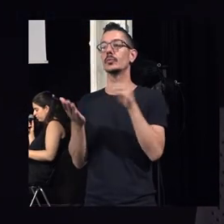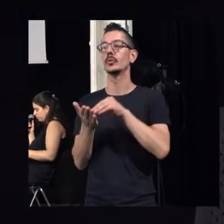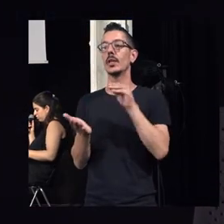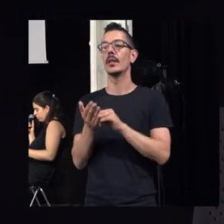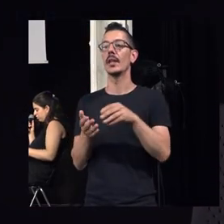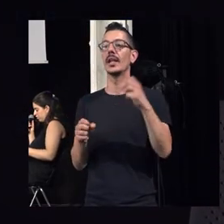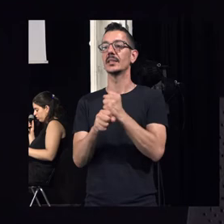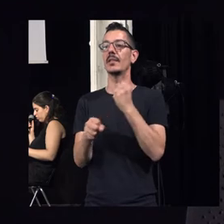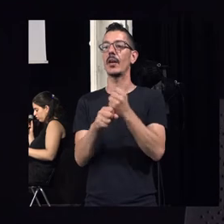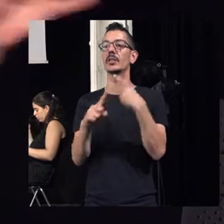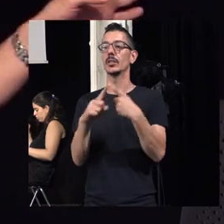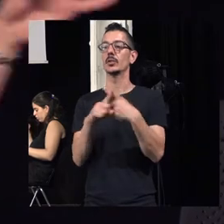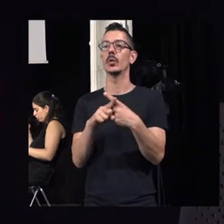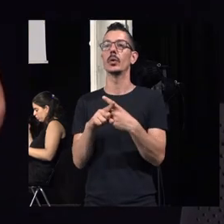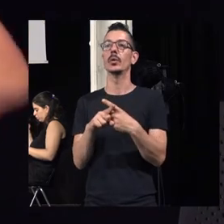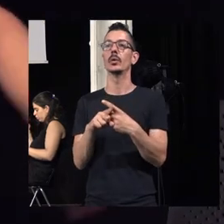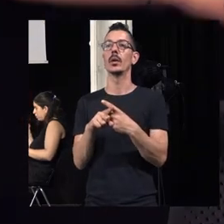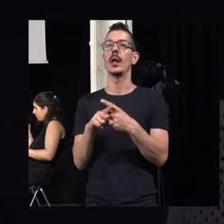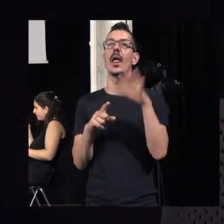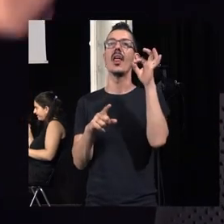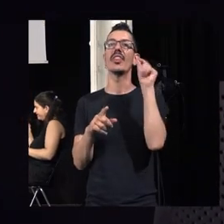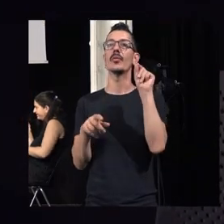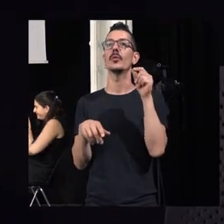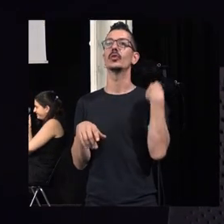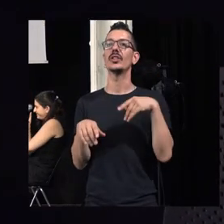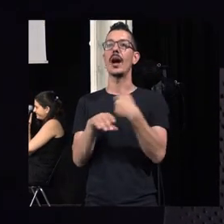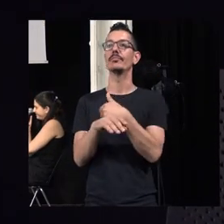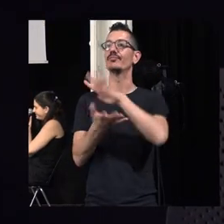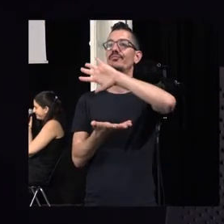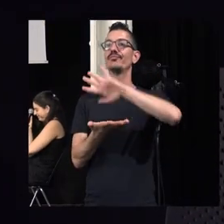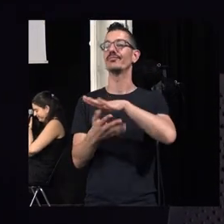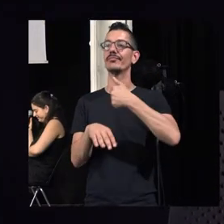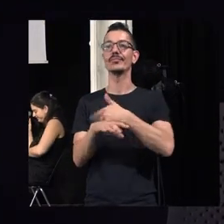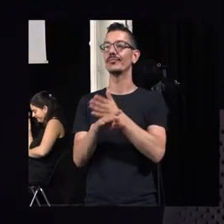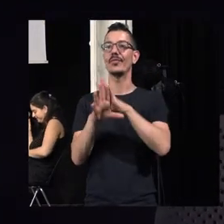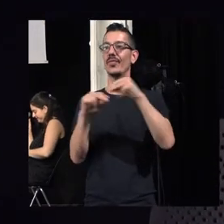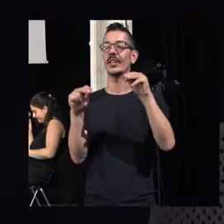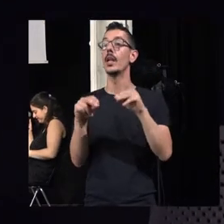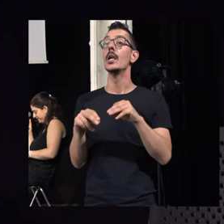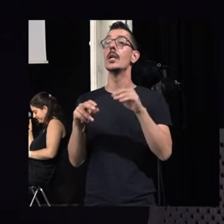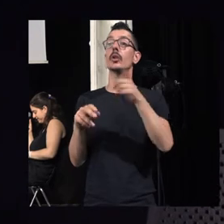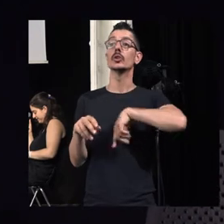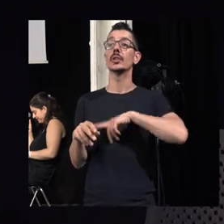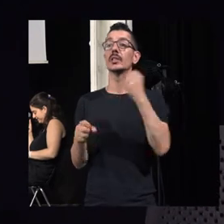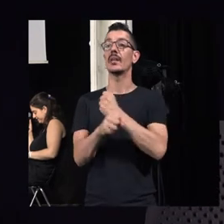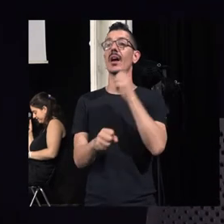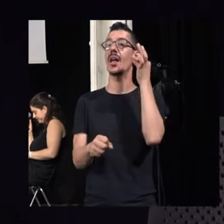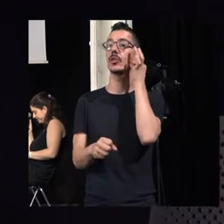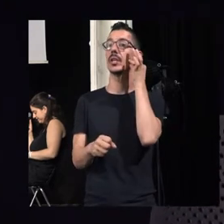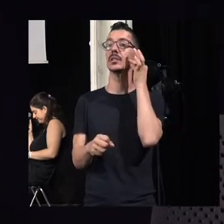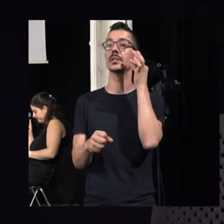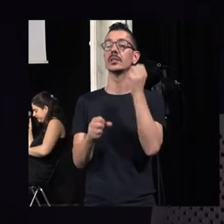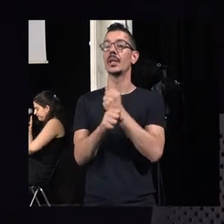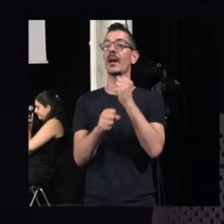pedimos las trabajadoras sexuales, que ya me queda cero minutos y ya me estoy extendiendo, lo que pedimos las trabajadoras sexuales es que con este